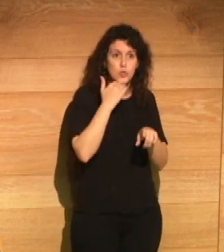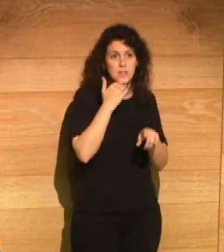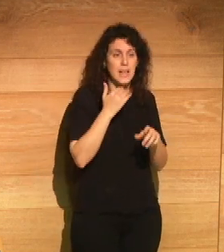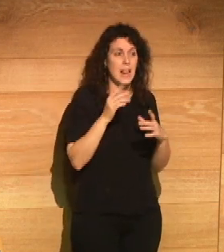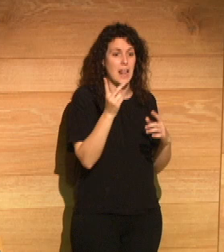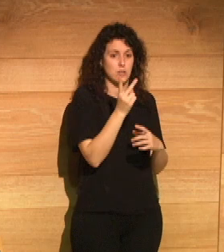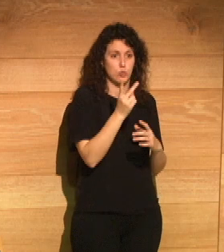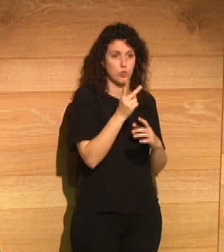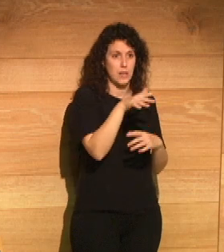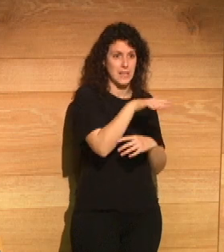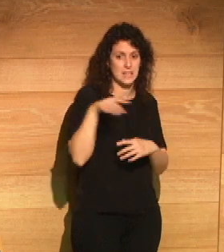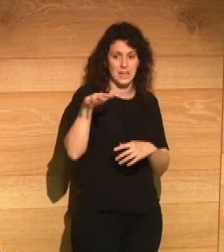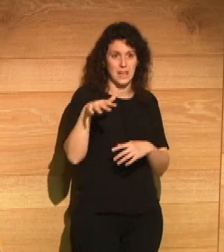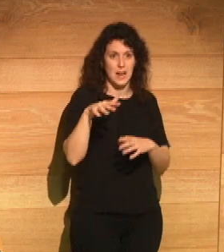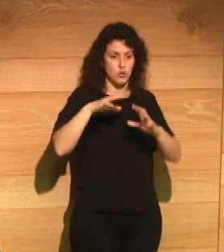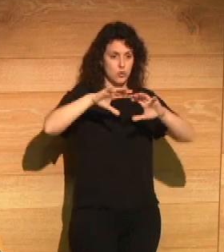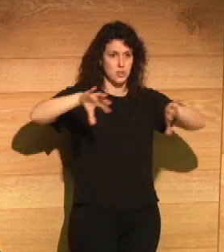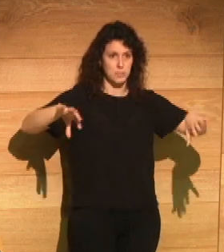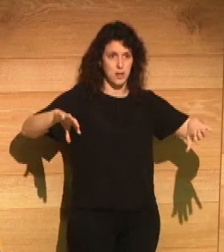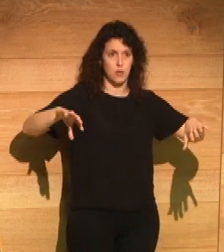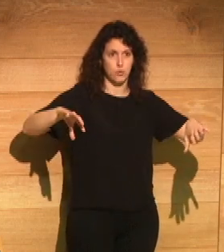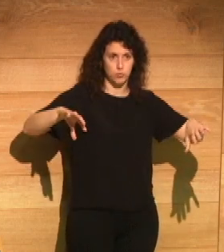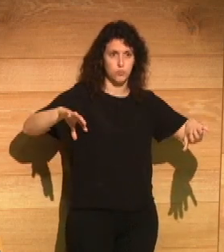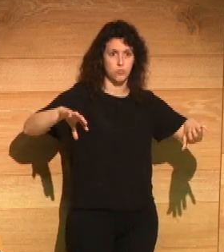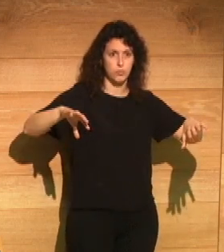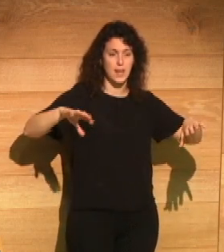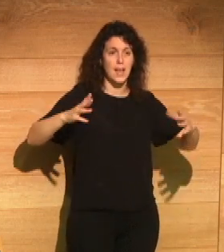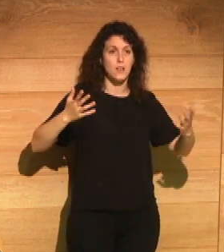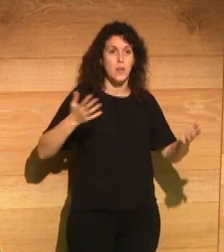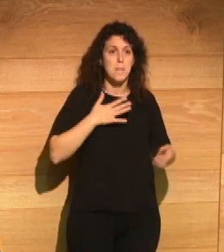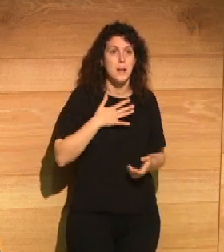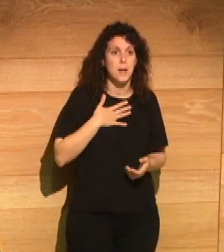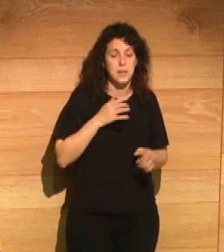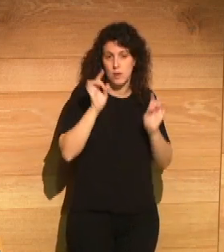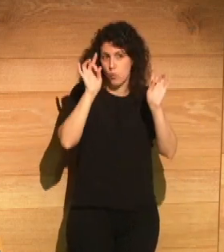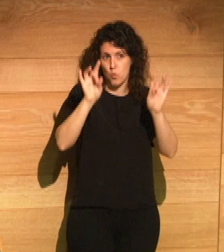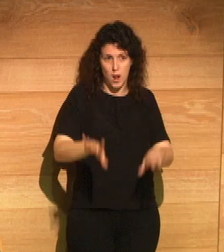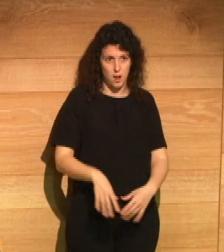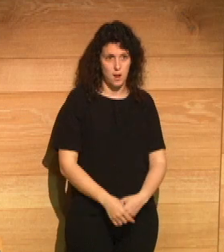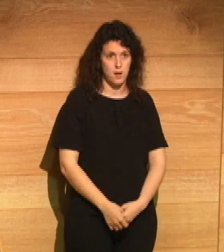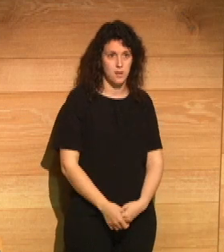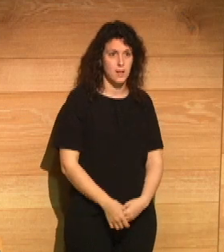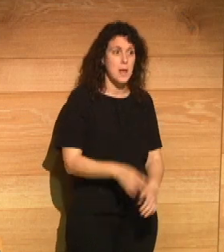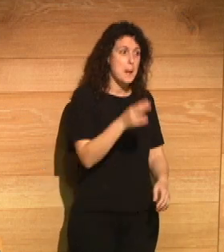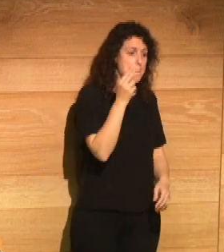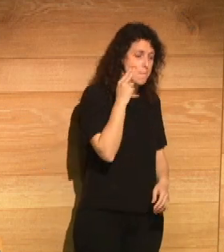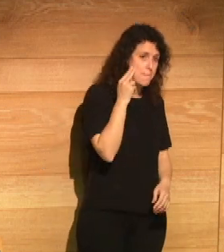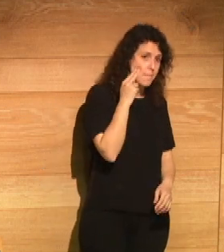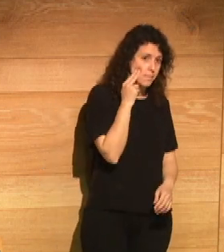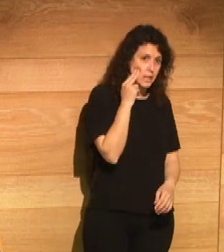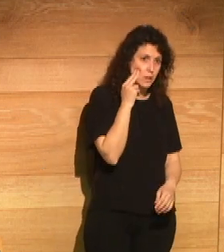cosas estuvieran separadas, y para mí es lo mismo, ¿verdad? El terror,